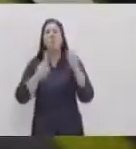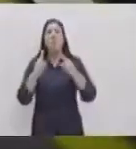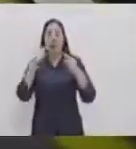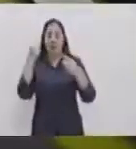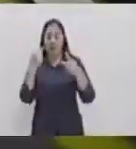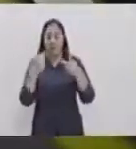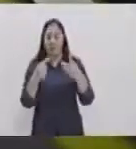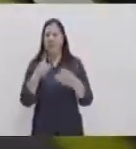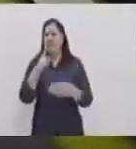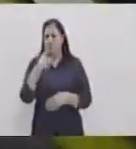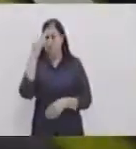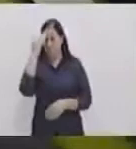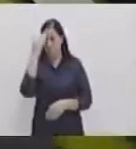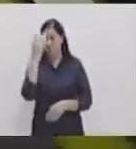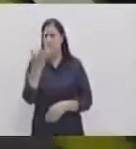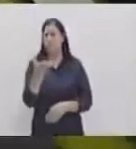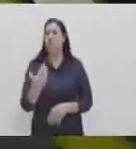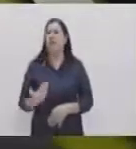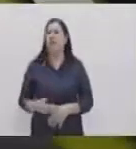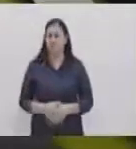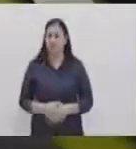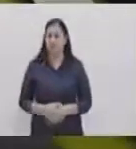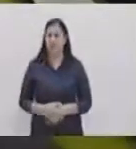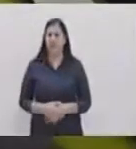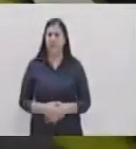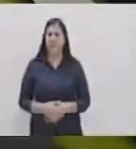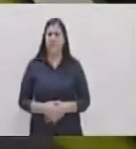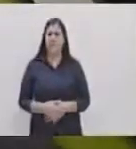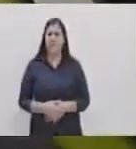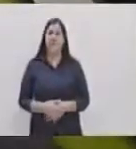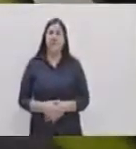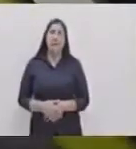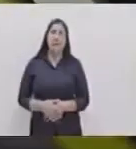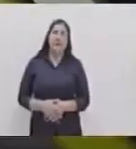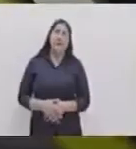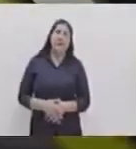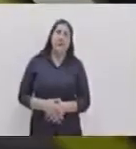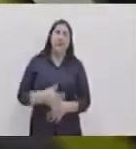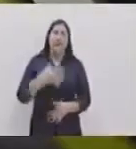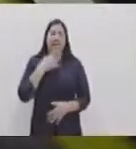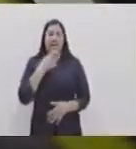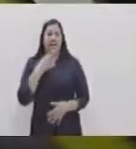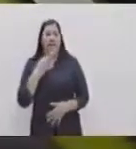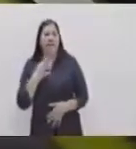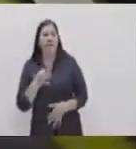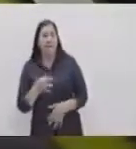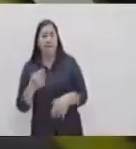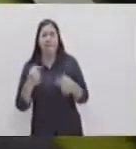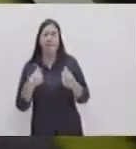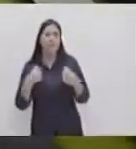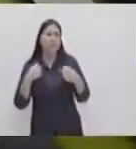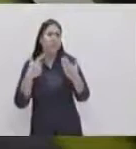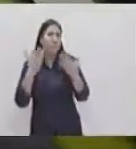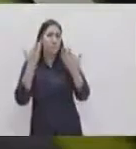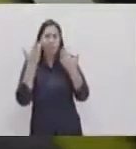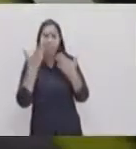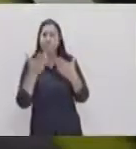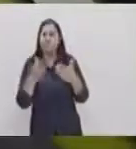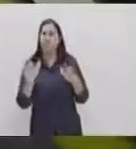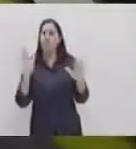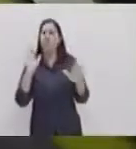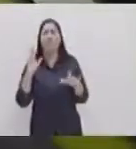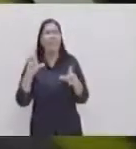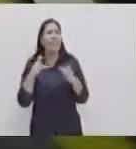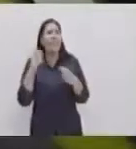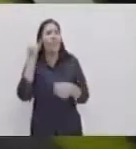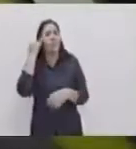una idea tú de lo que significa este? Pues la verdad es que no le encuentro como un